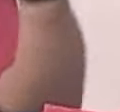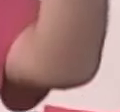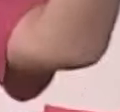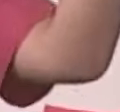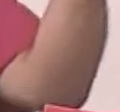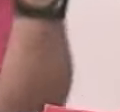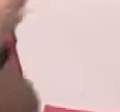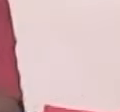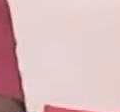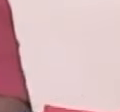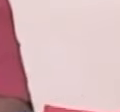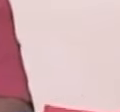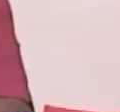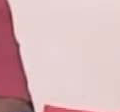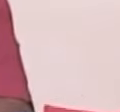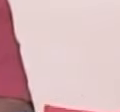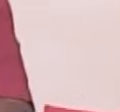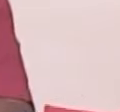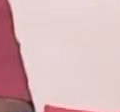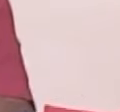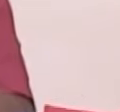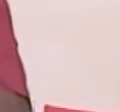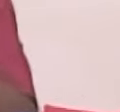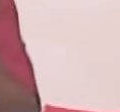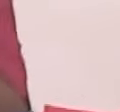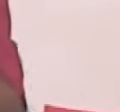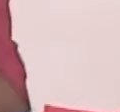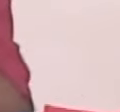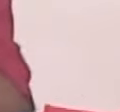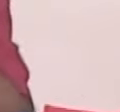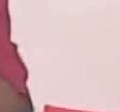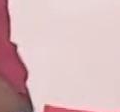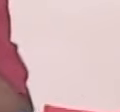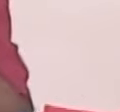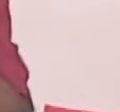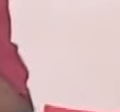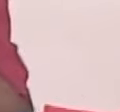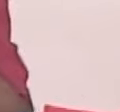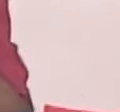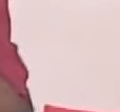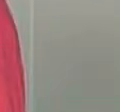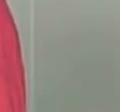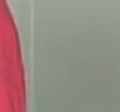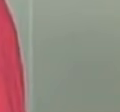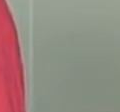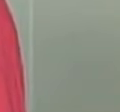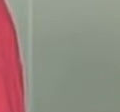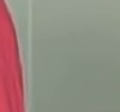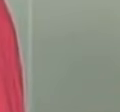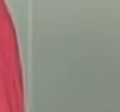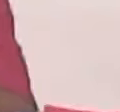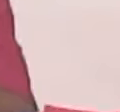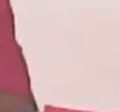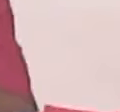club de pádel de Miami. ¿Cuánta gente va a convocar aquí en Venezuela? Son